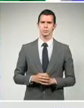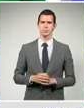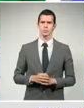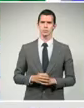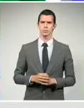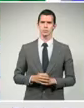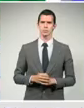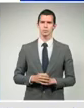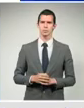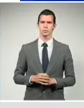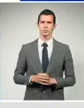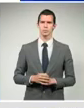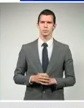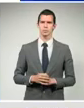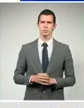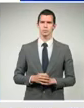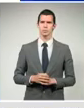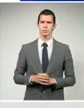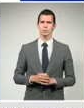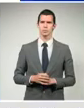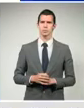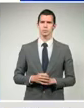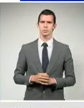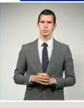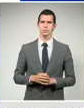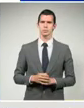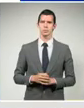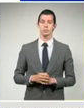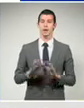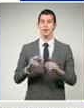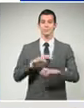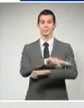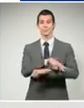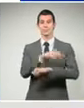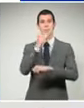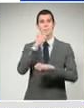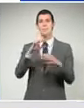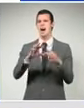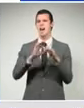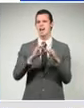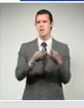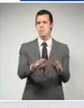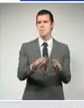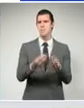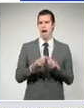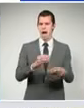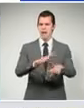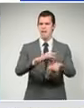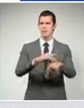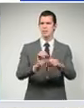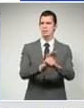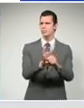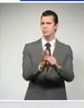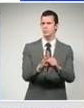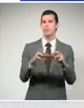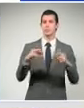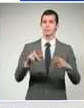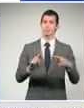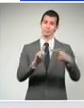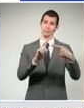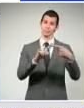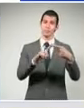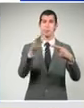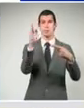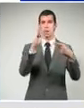mayor número de casos en un día, ahí ustedes lo tienen. Nuevamente Brasil se fue a